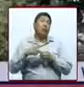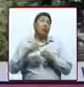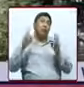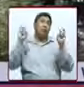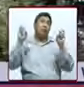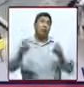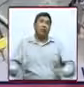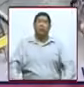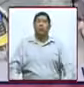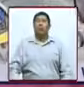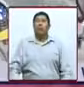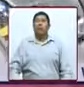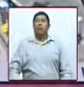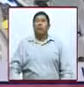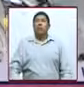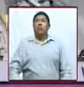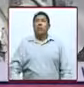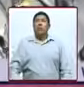comillas.